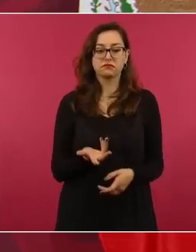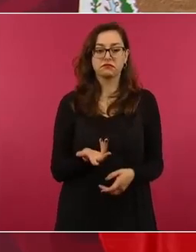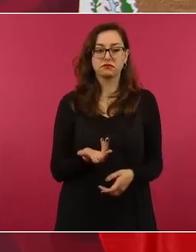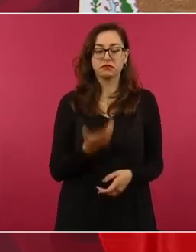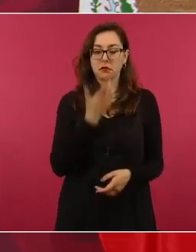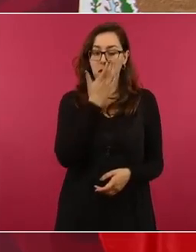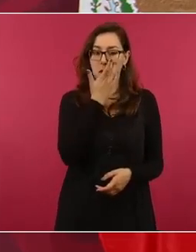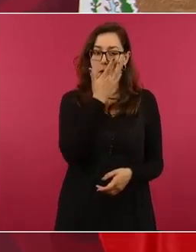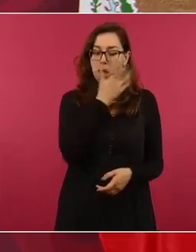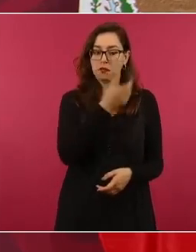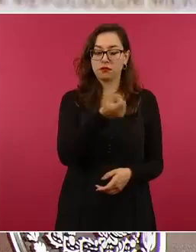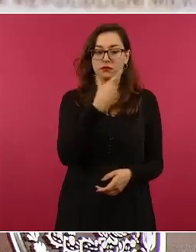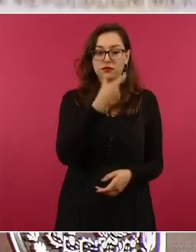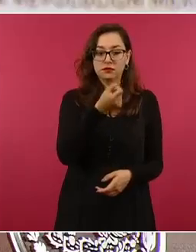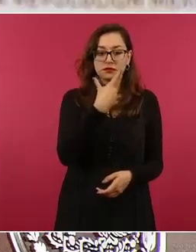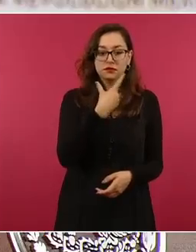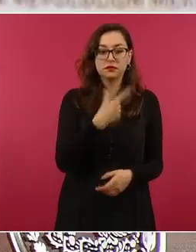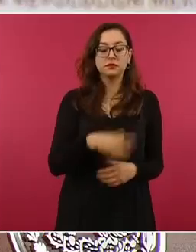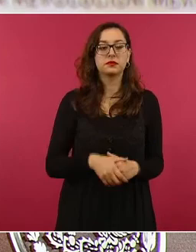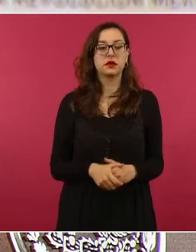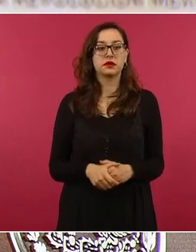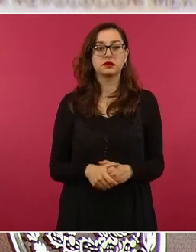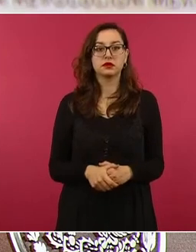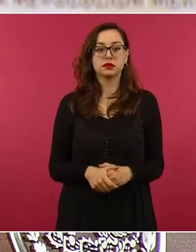la medicina,